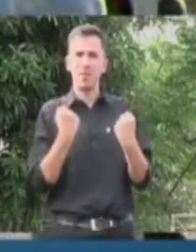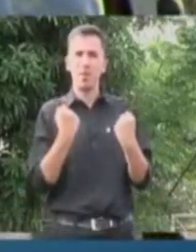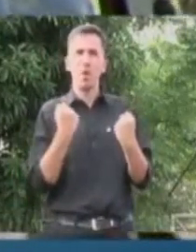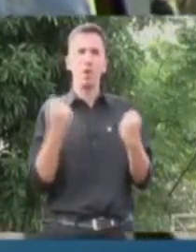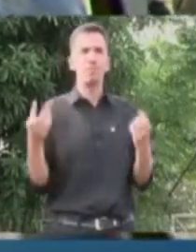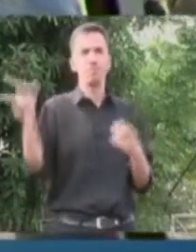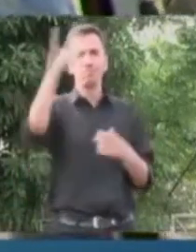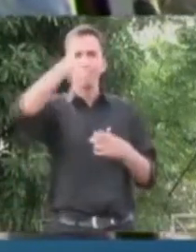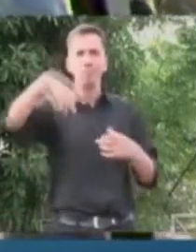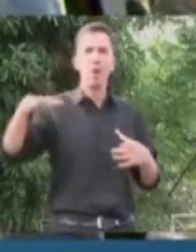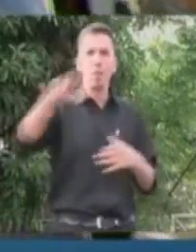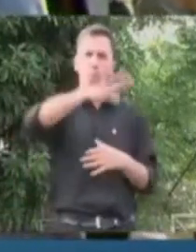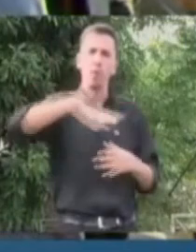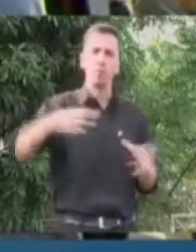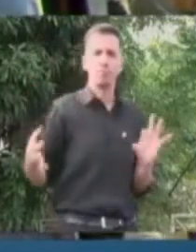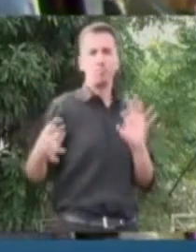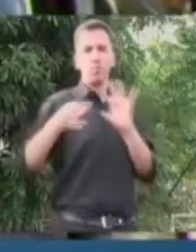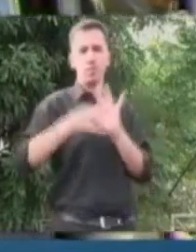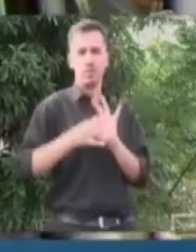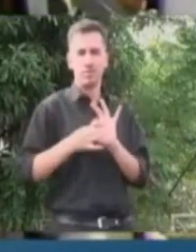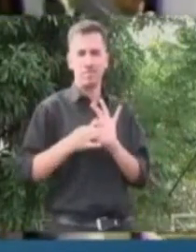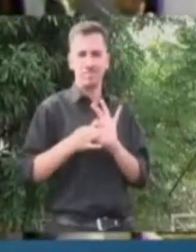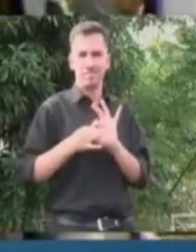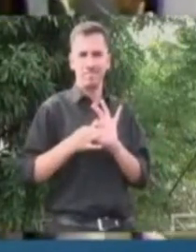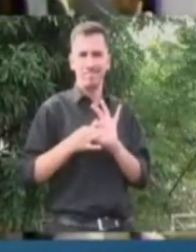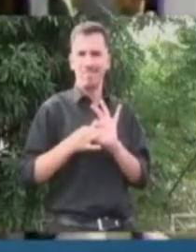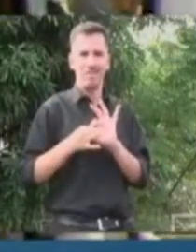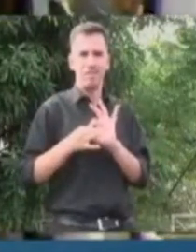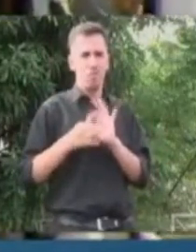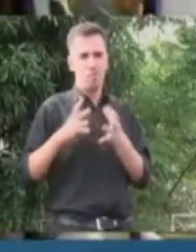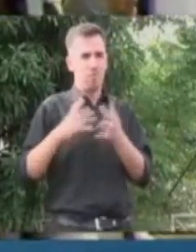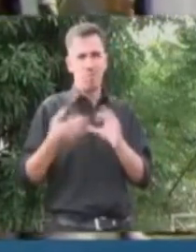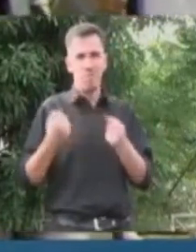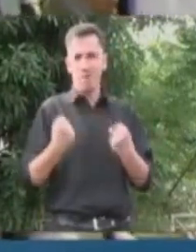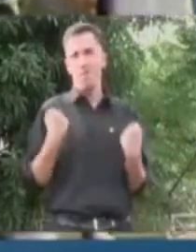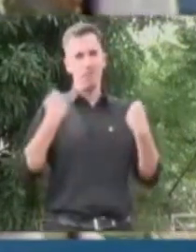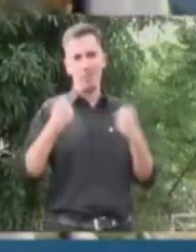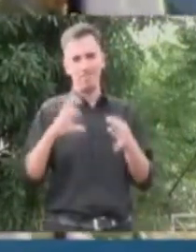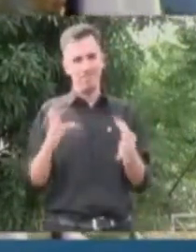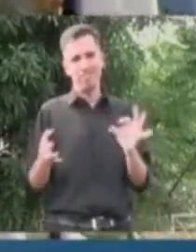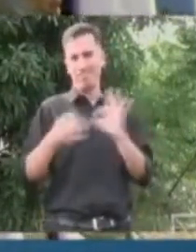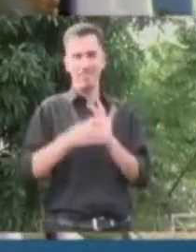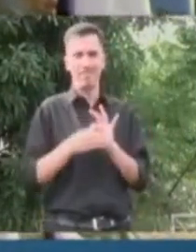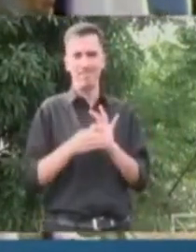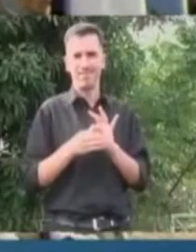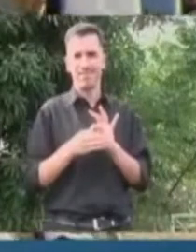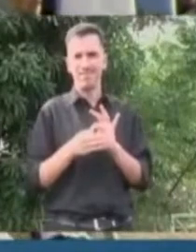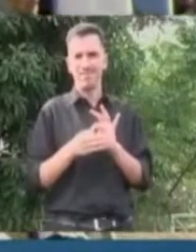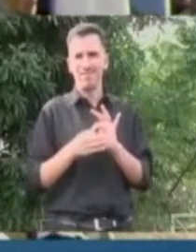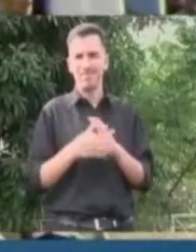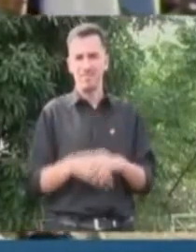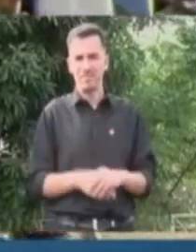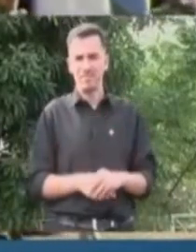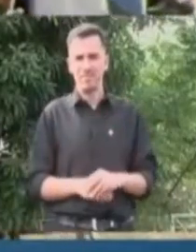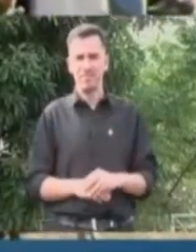que un pueblo unido en pos de una causa. No hay forma de vencer eso. Siempre lo dice Hugo.